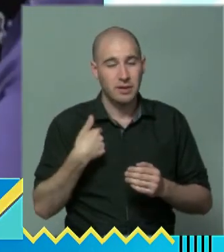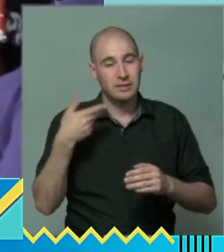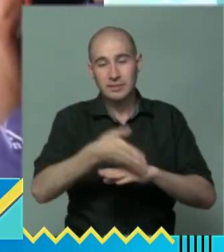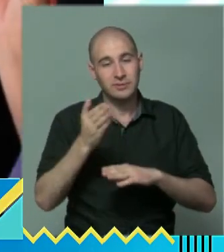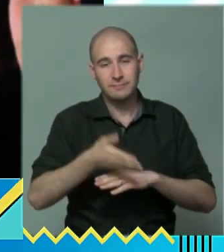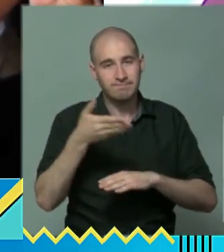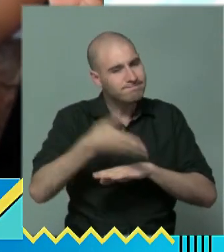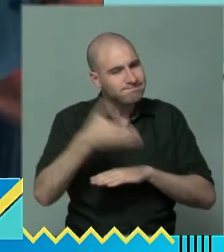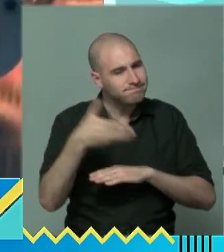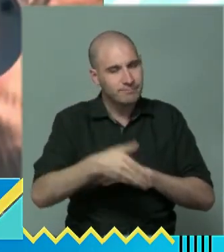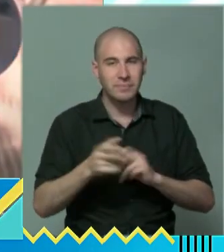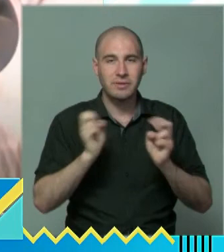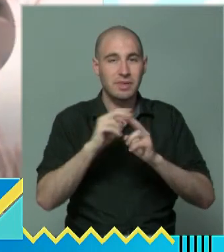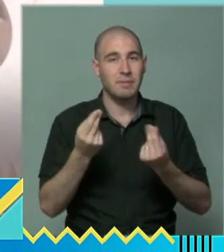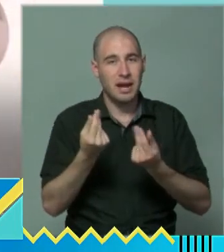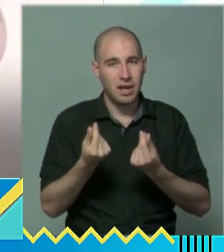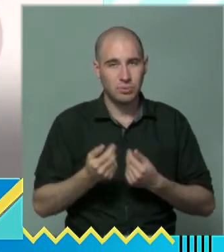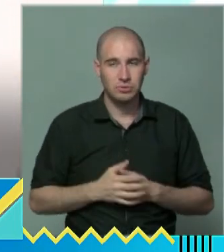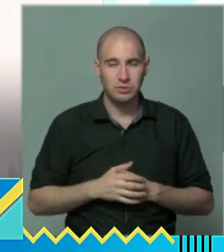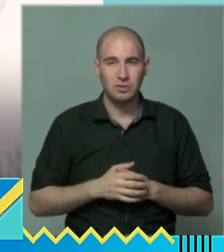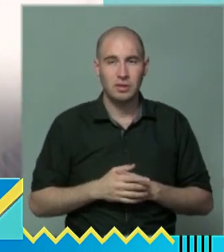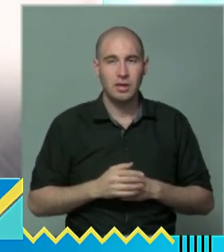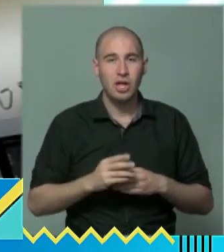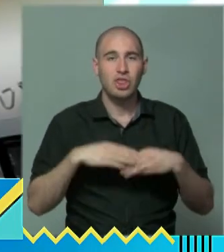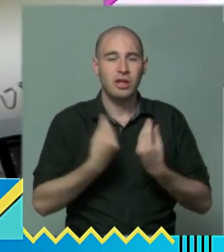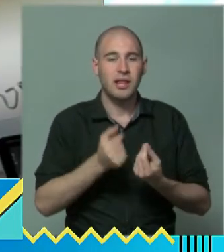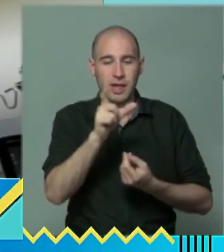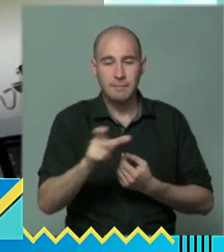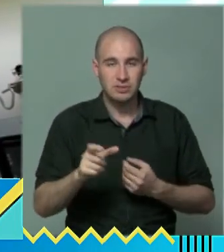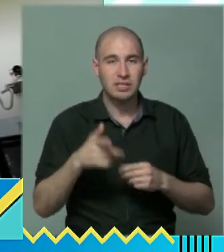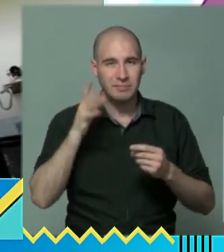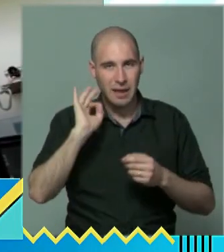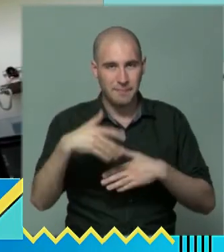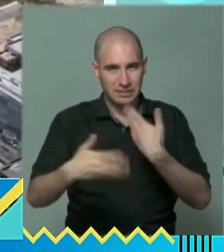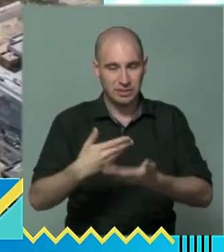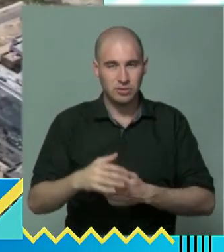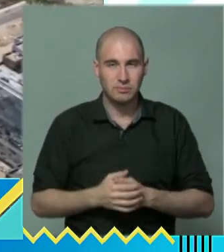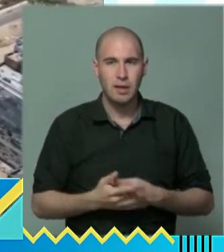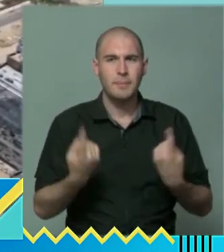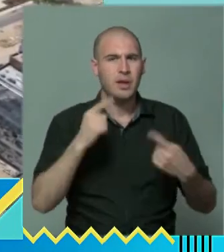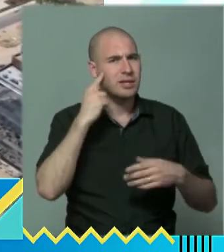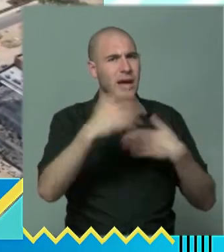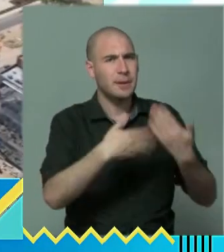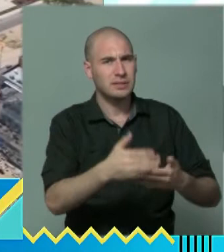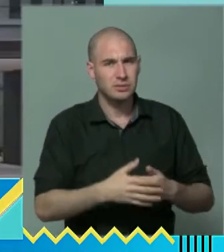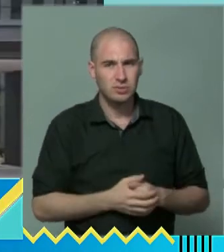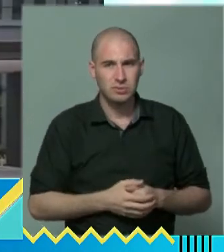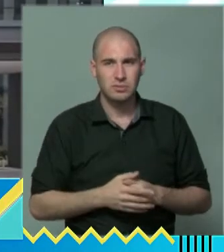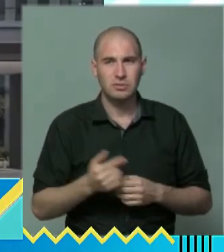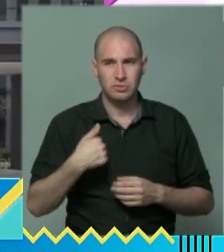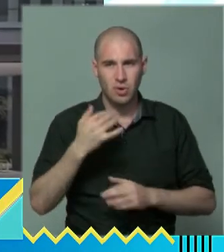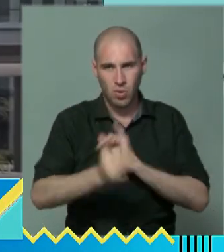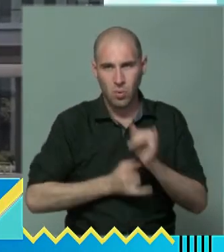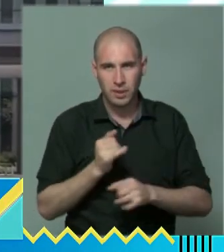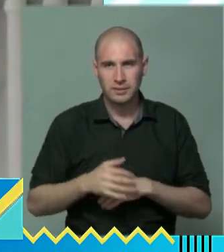arriba. Entonces, es un tema de recursos, de cantidad de personal y de especialización. Pero no solo de capacitación. Lo que yo me